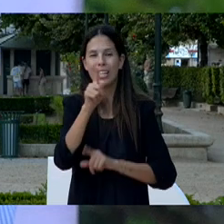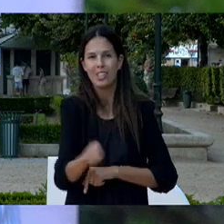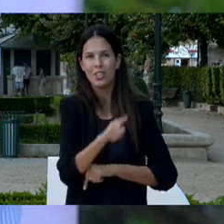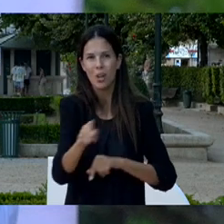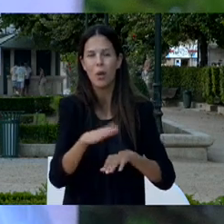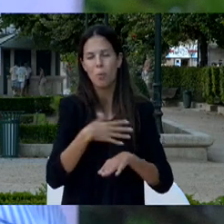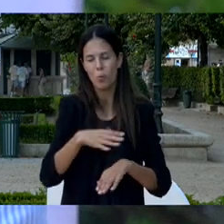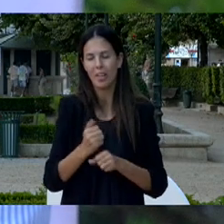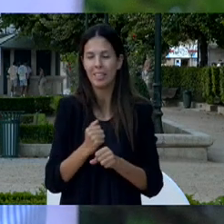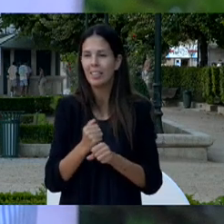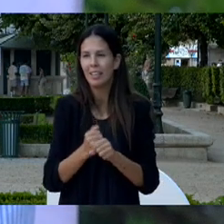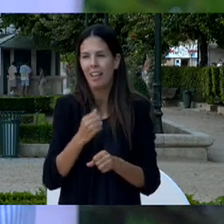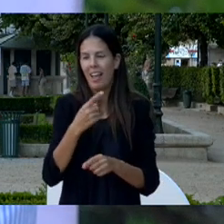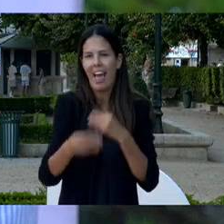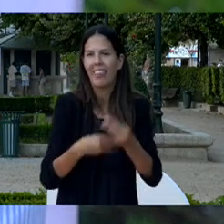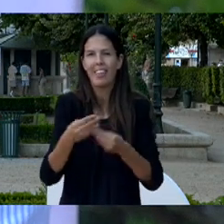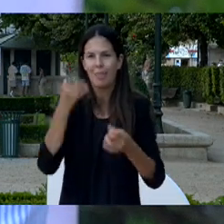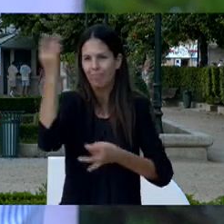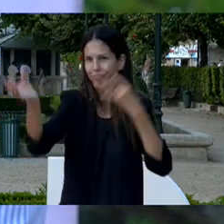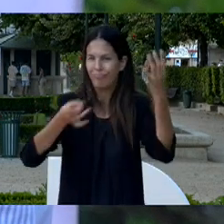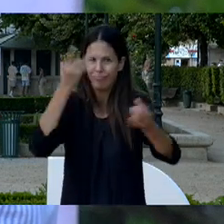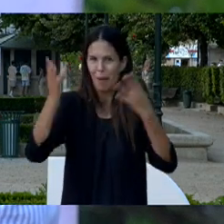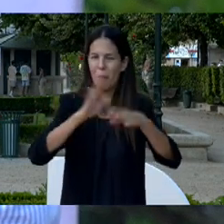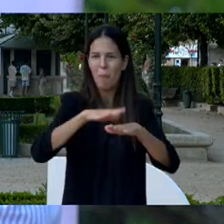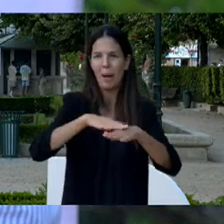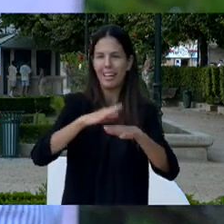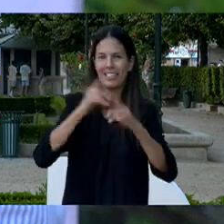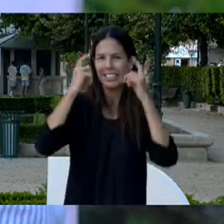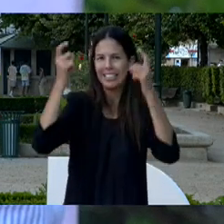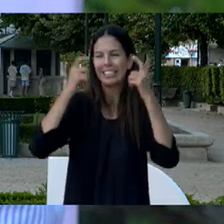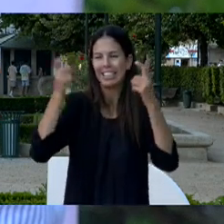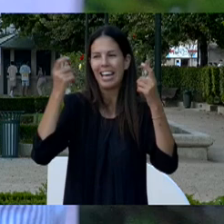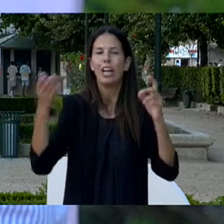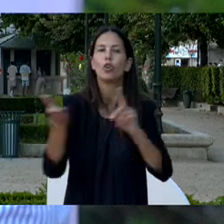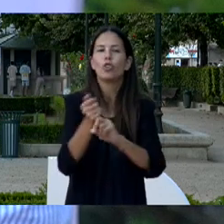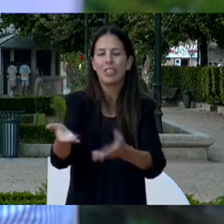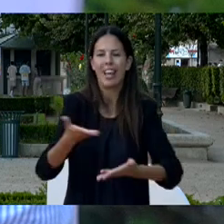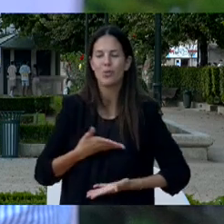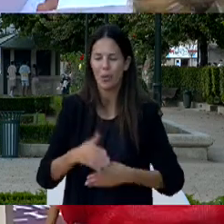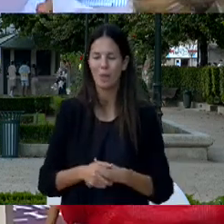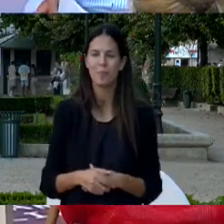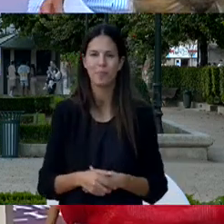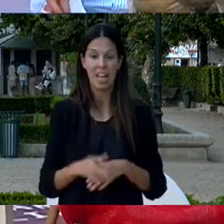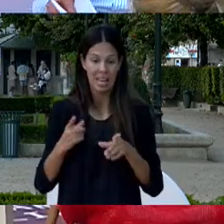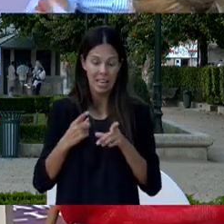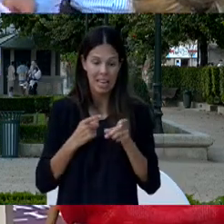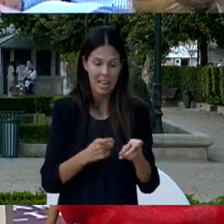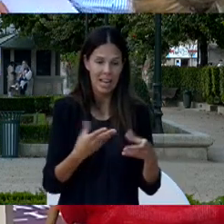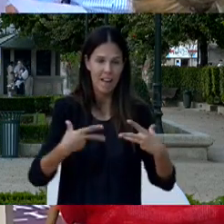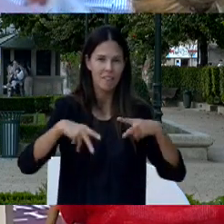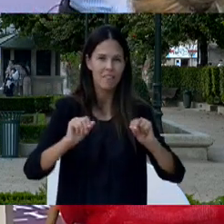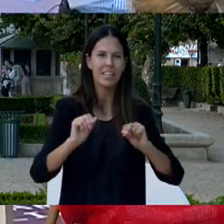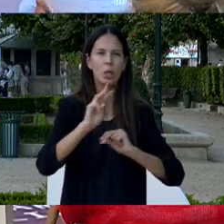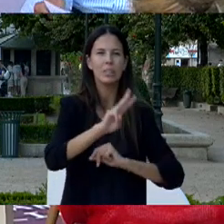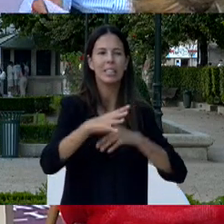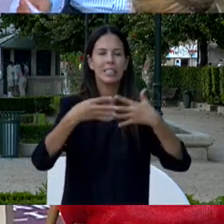seguir esto. Es decir, hacían aventuras de todo tipo con tal de conseguir libros. Axudas. Remata a guerra no 39 e,